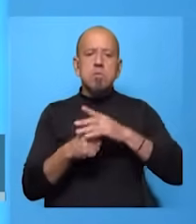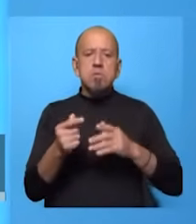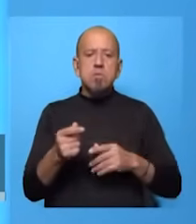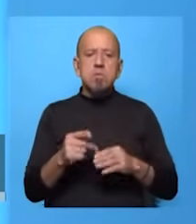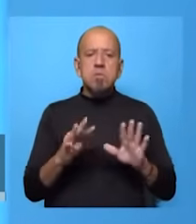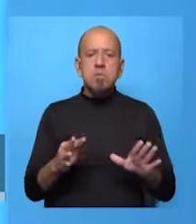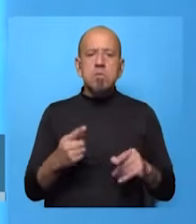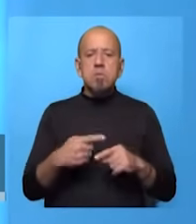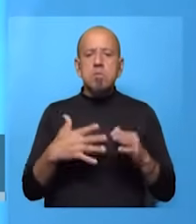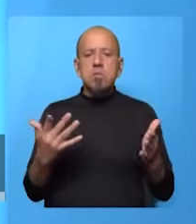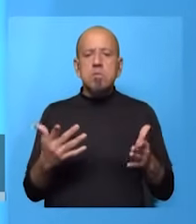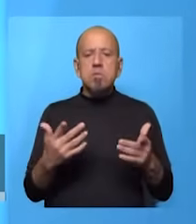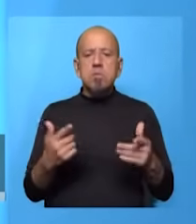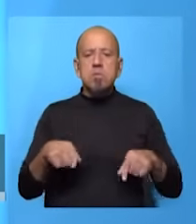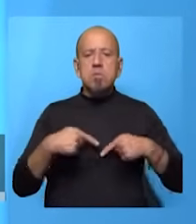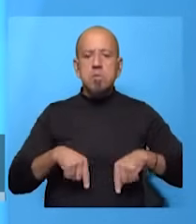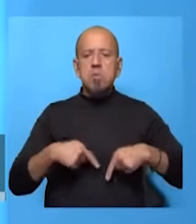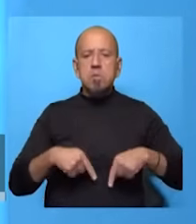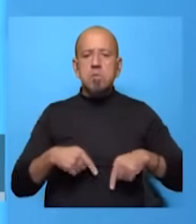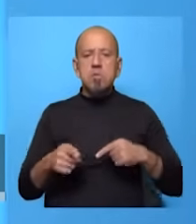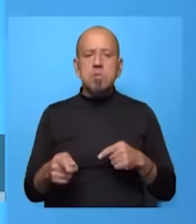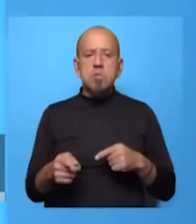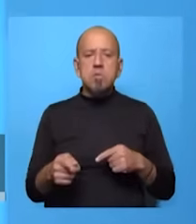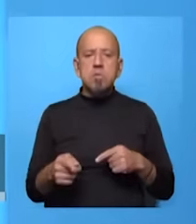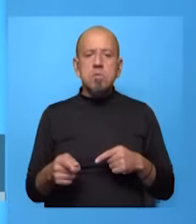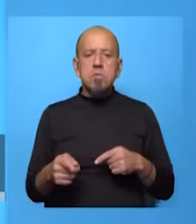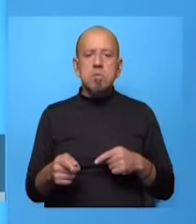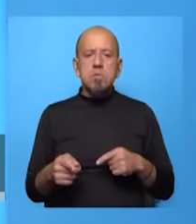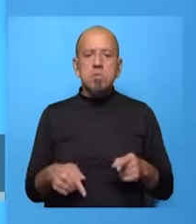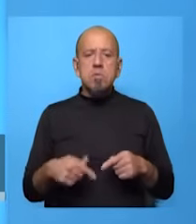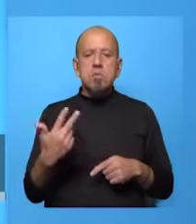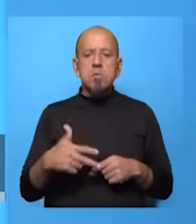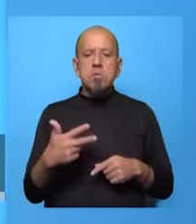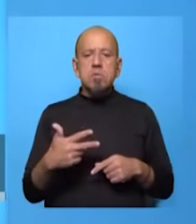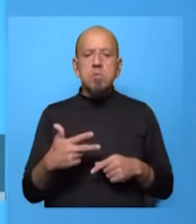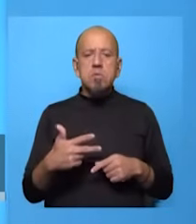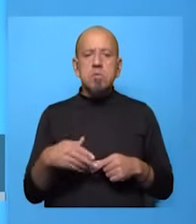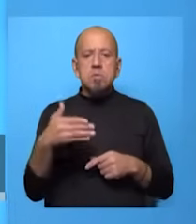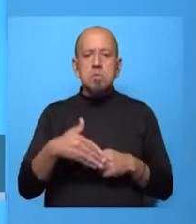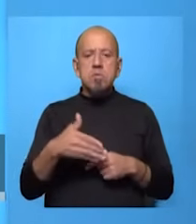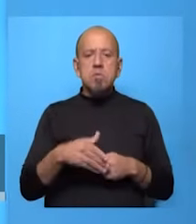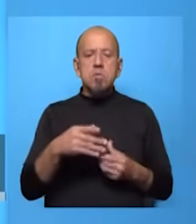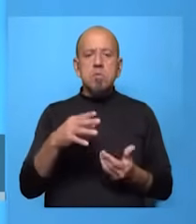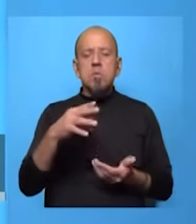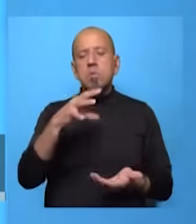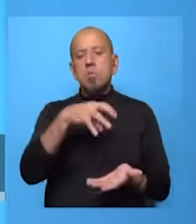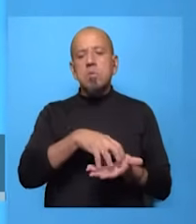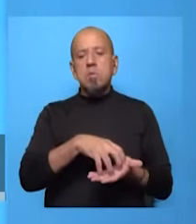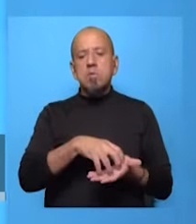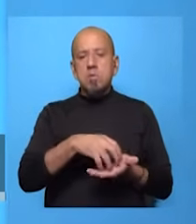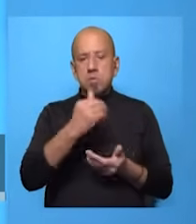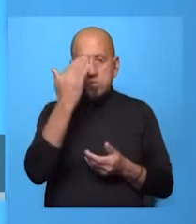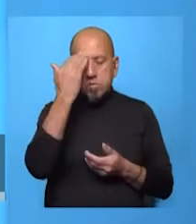feg que ganaba la intendencia este y con 13 años cuando empecé a militar en un comité hac el frente amplio